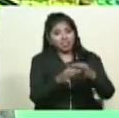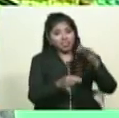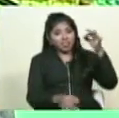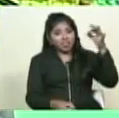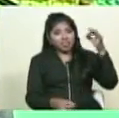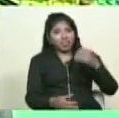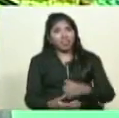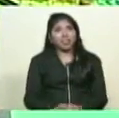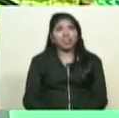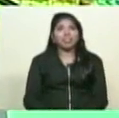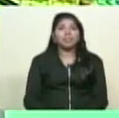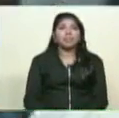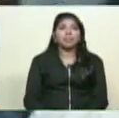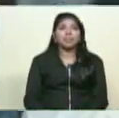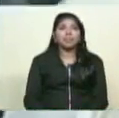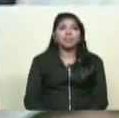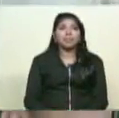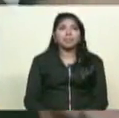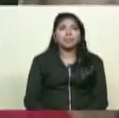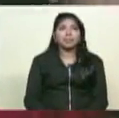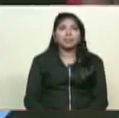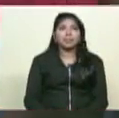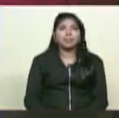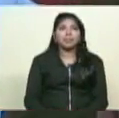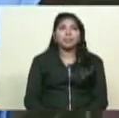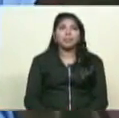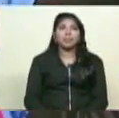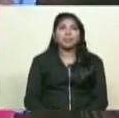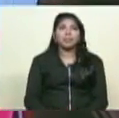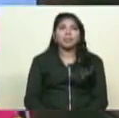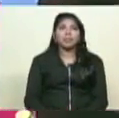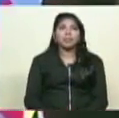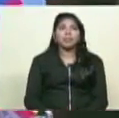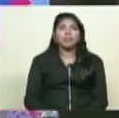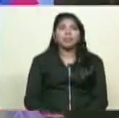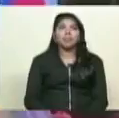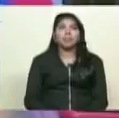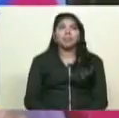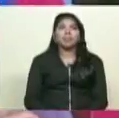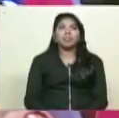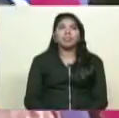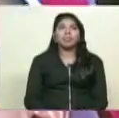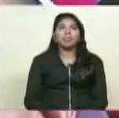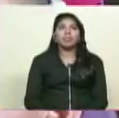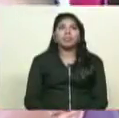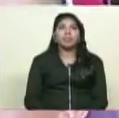caña, machetero. ¿Es así la canción?